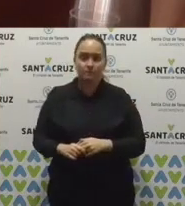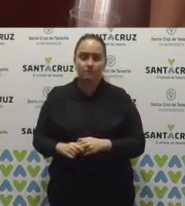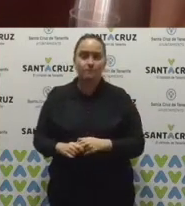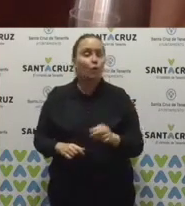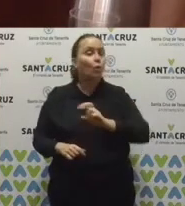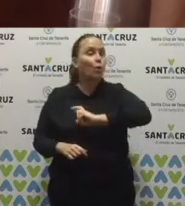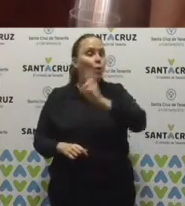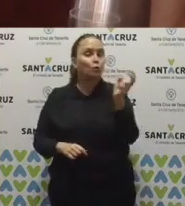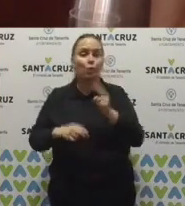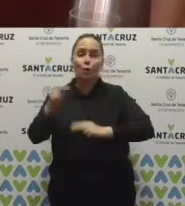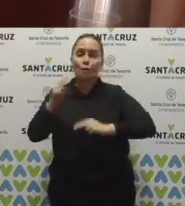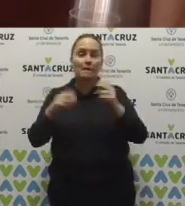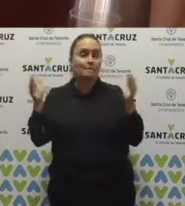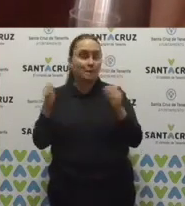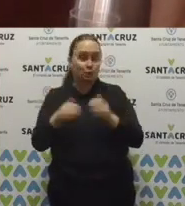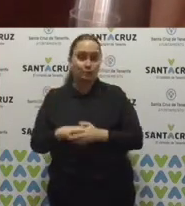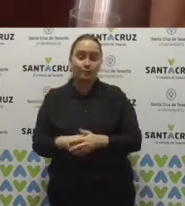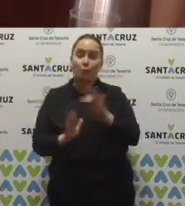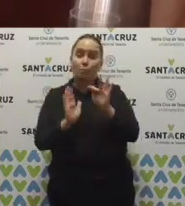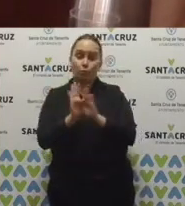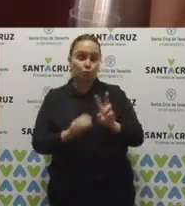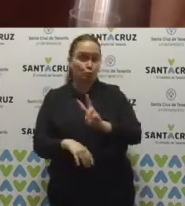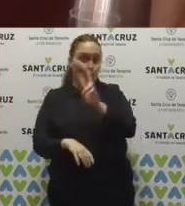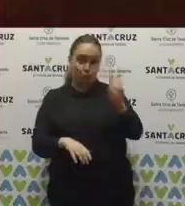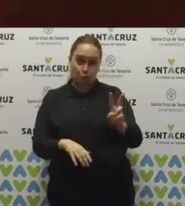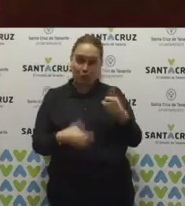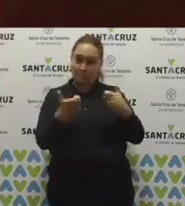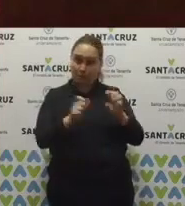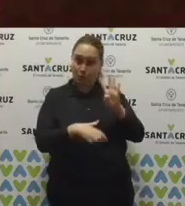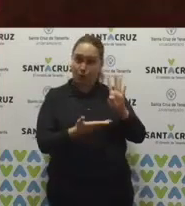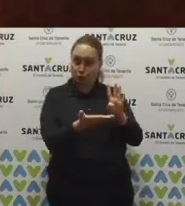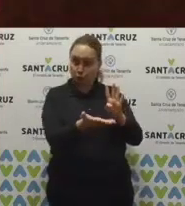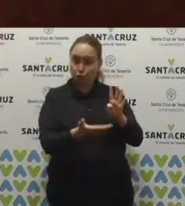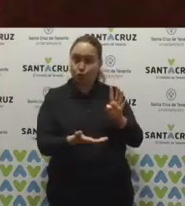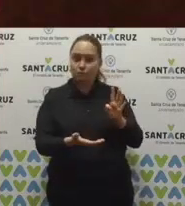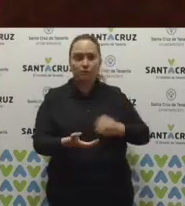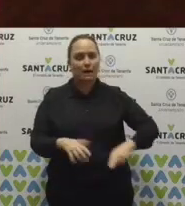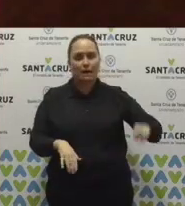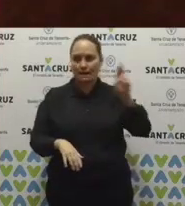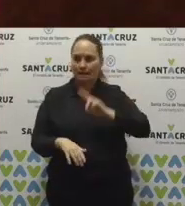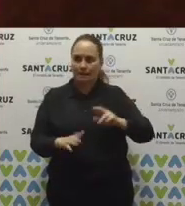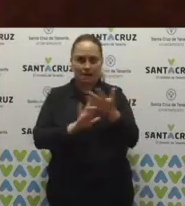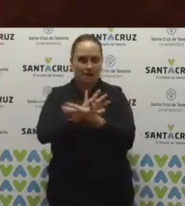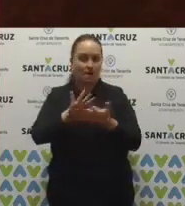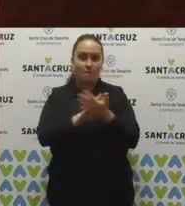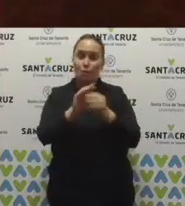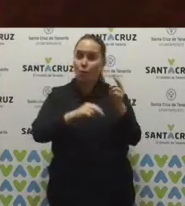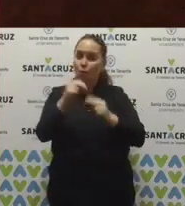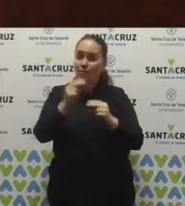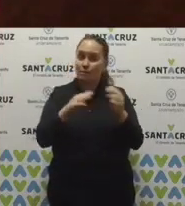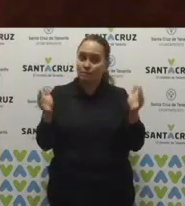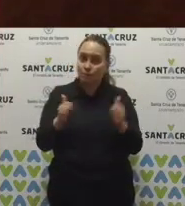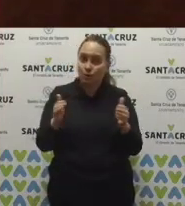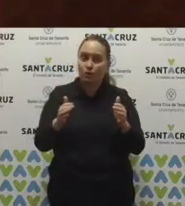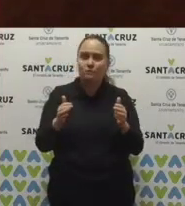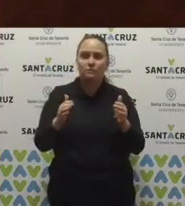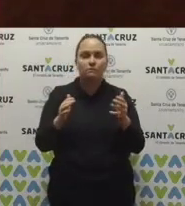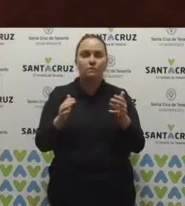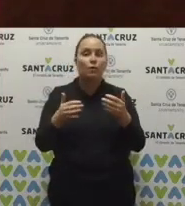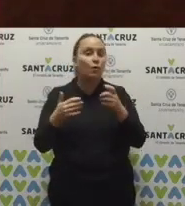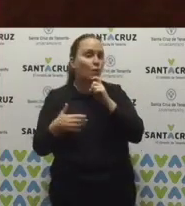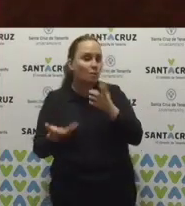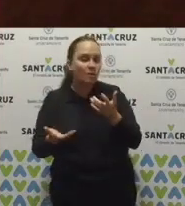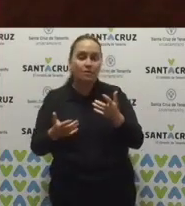en el punto número 2 apartado 4 vuelve volvemos a hablar de esta de estas obras menores propiciar en las